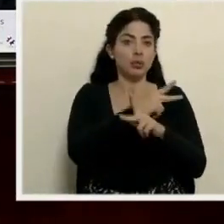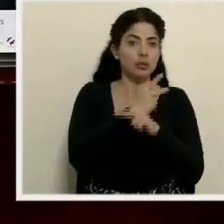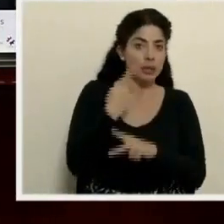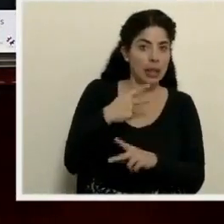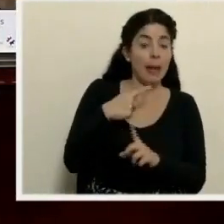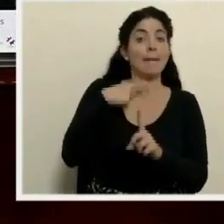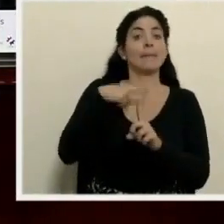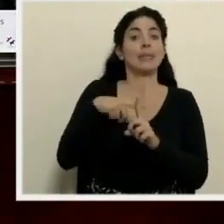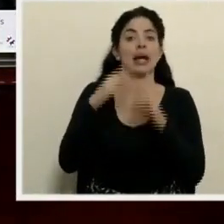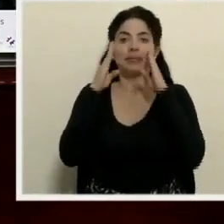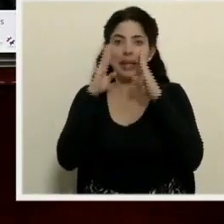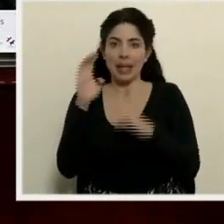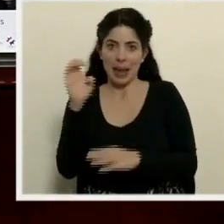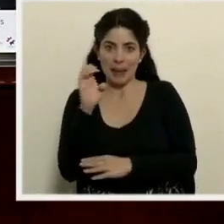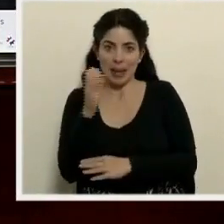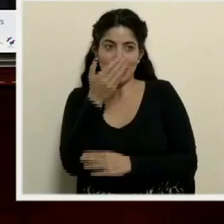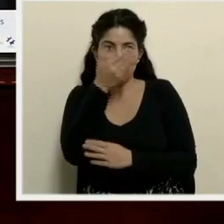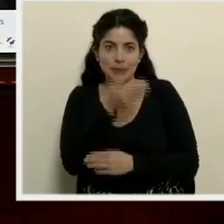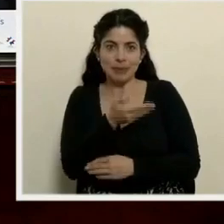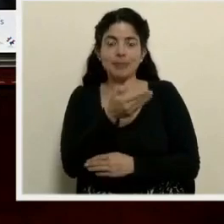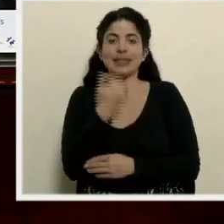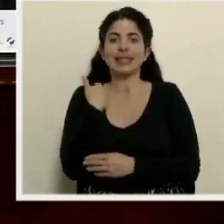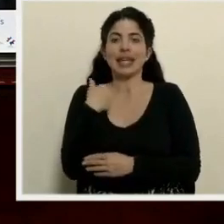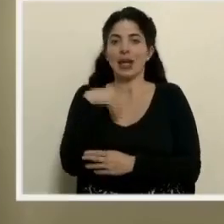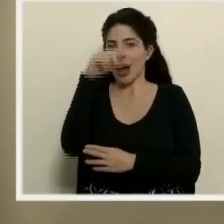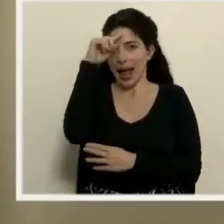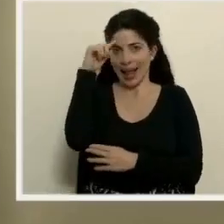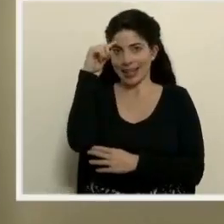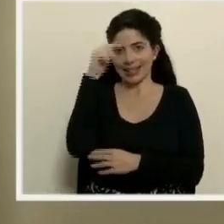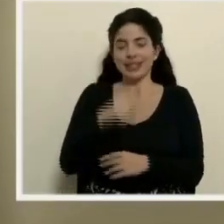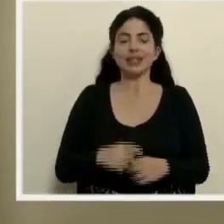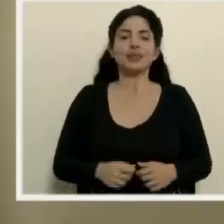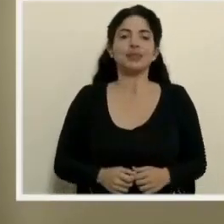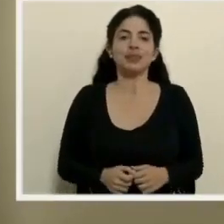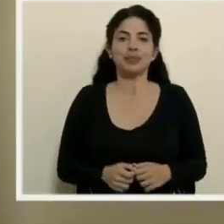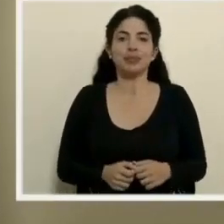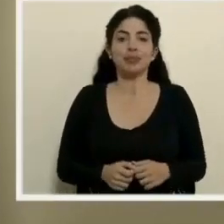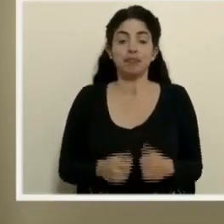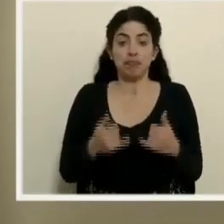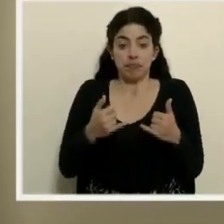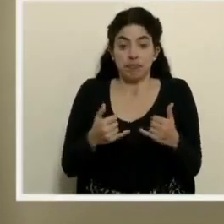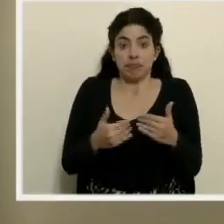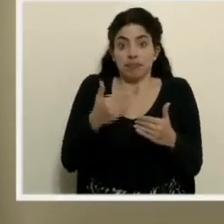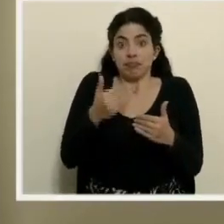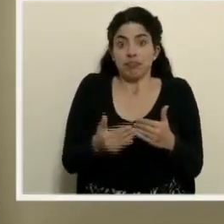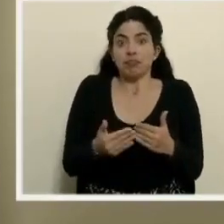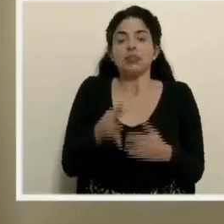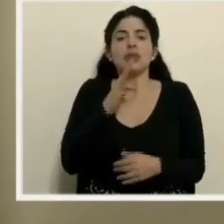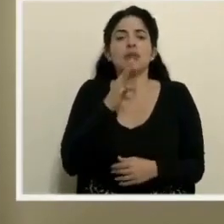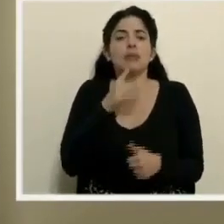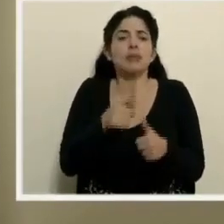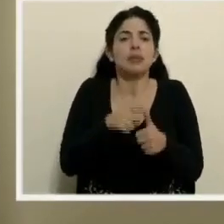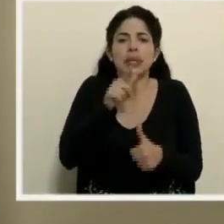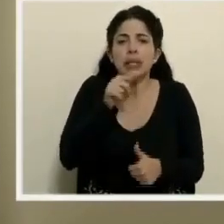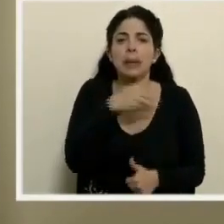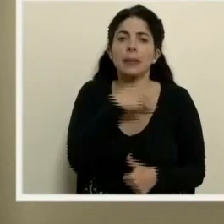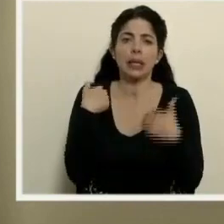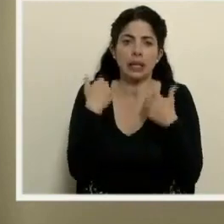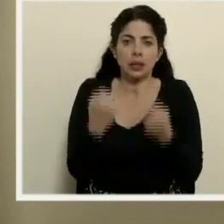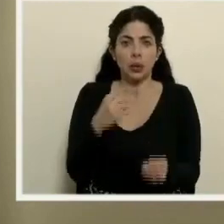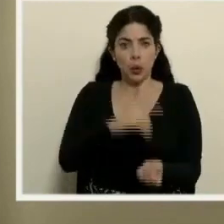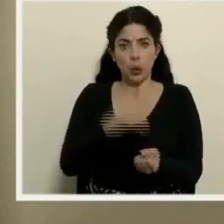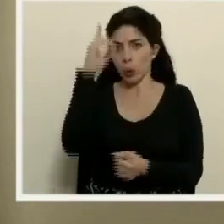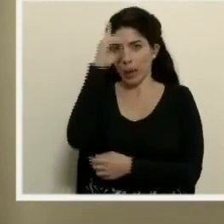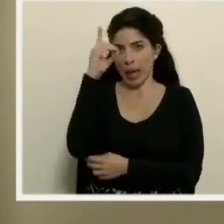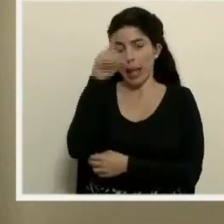Riesgos y Atención de Emergencias, el señor Alexander Solís. A continuación, le cedemos la palabra al ministro de Salud, el doctor